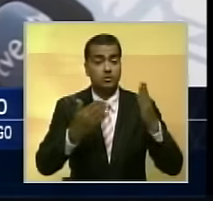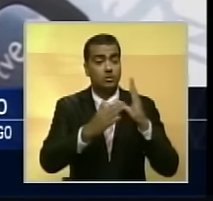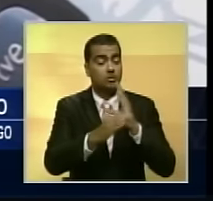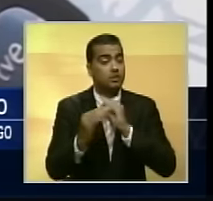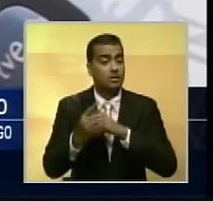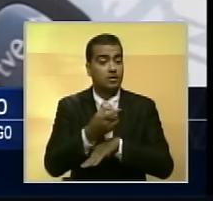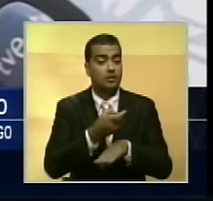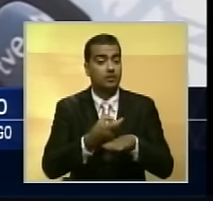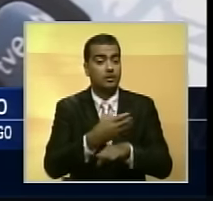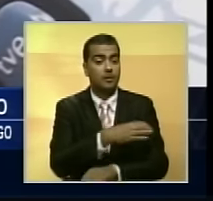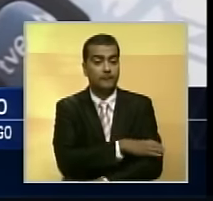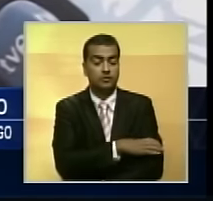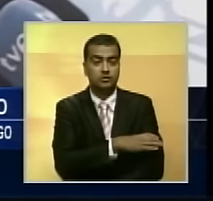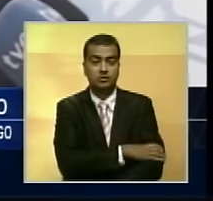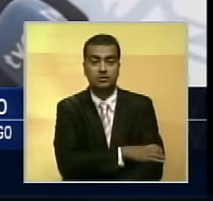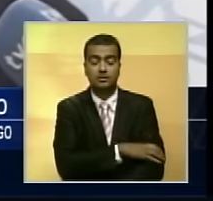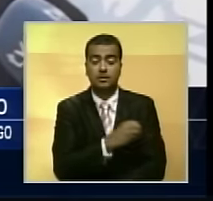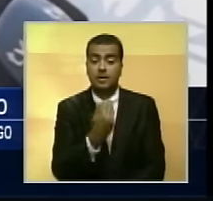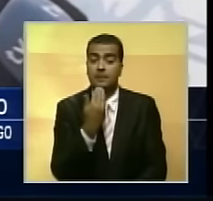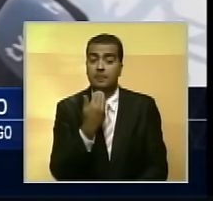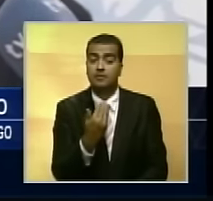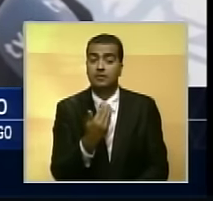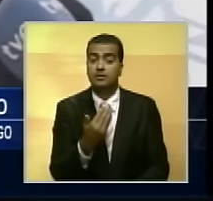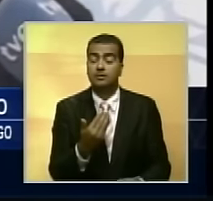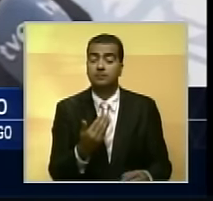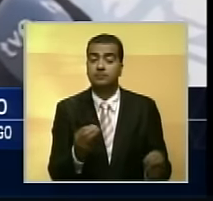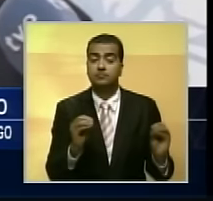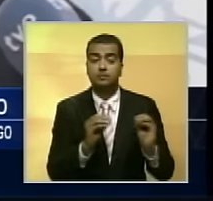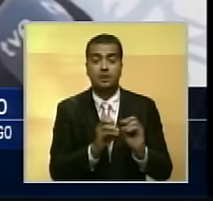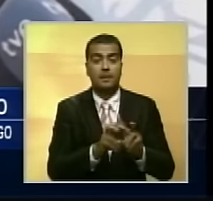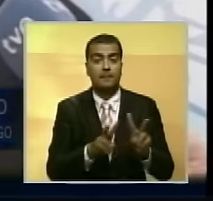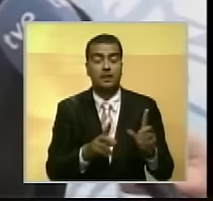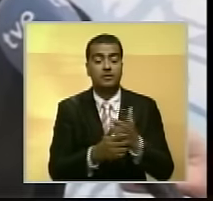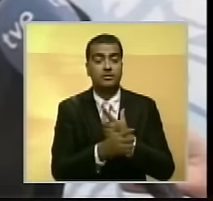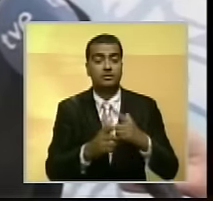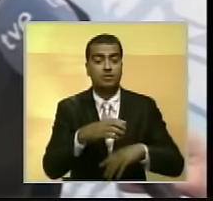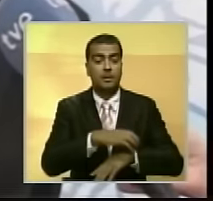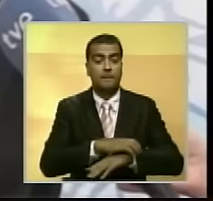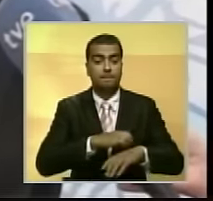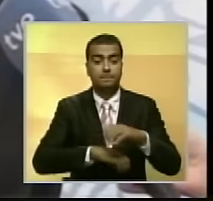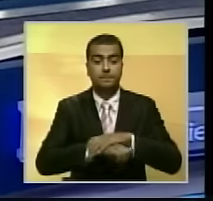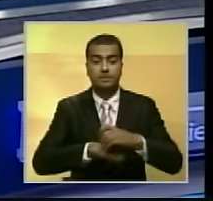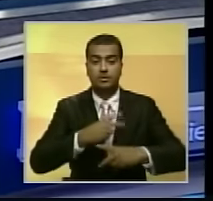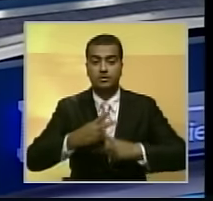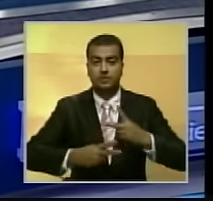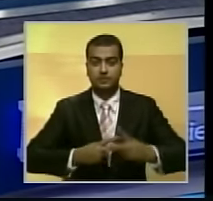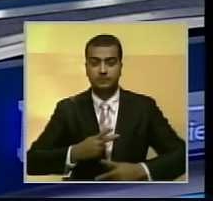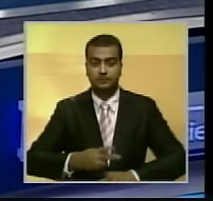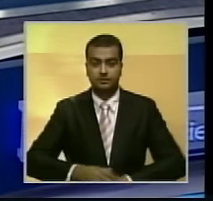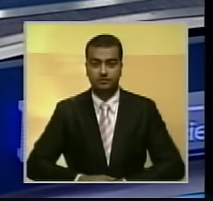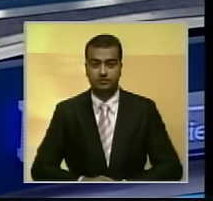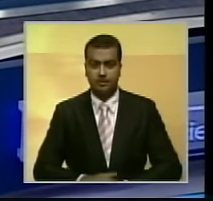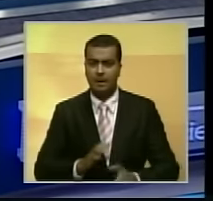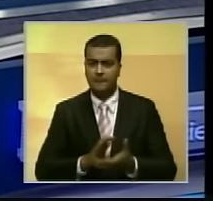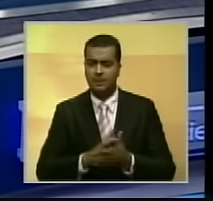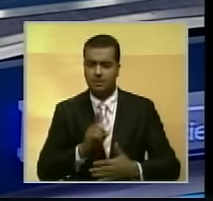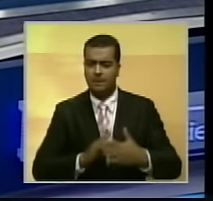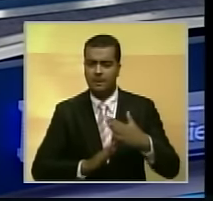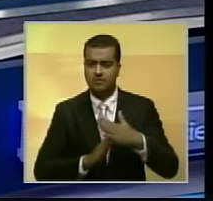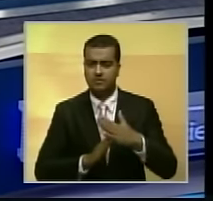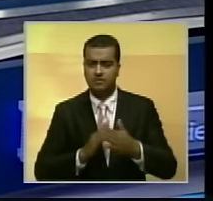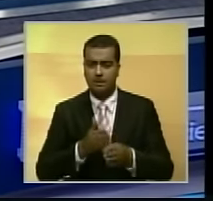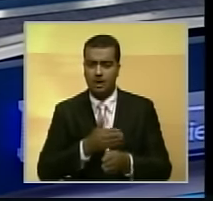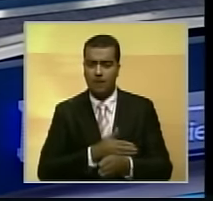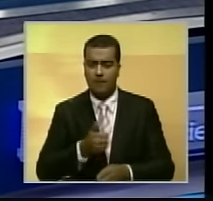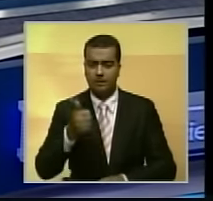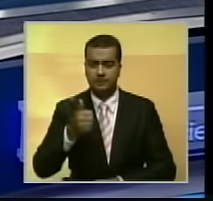entre gobierno y oposición que permita una reconciliación y liberación de presos políticos. Amigos, es momento de hacer